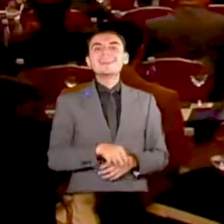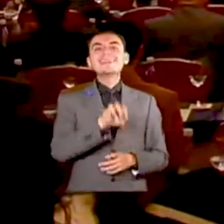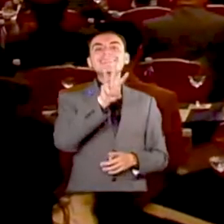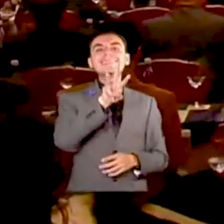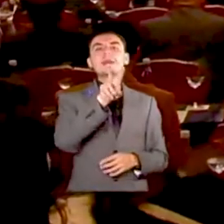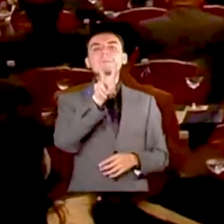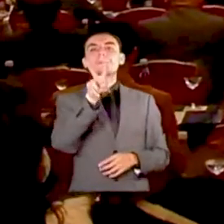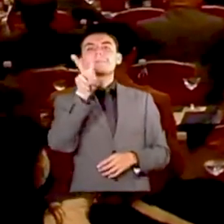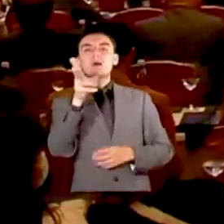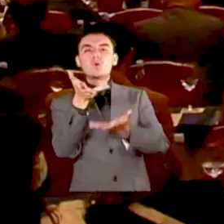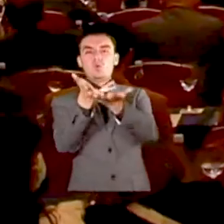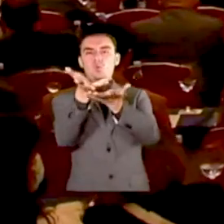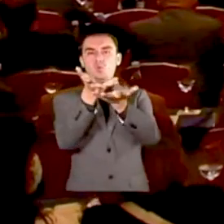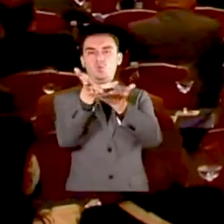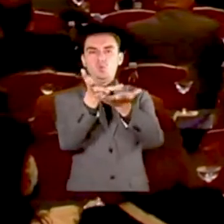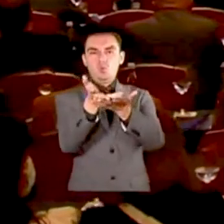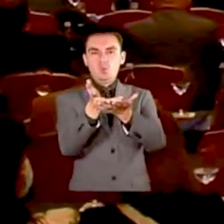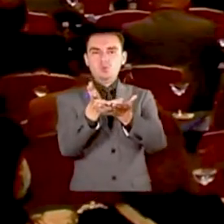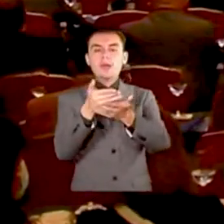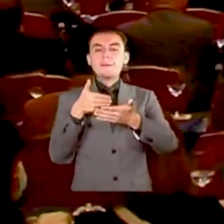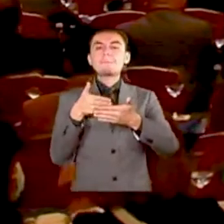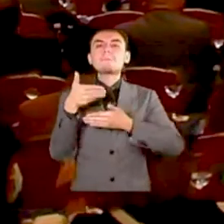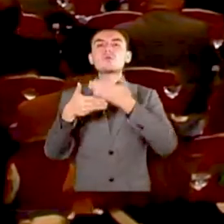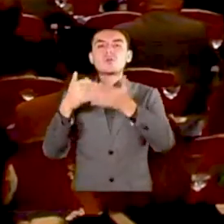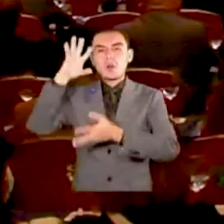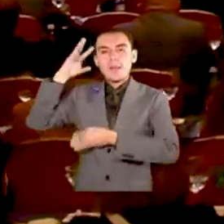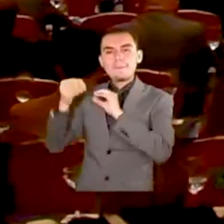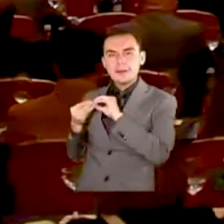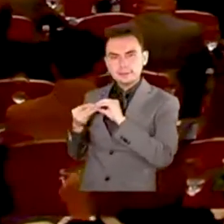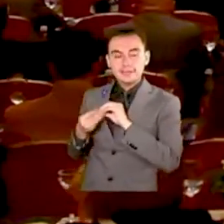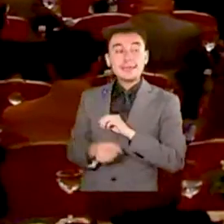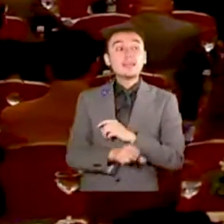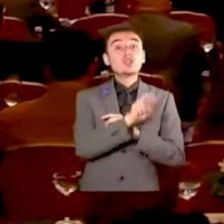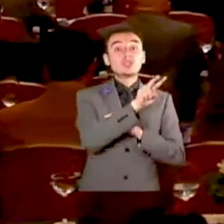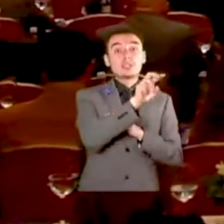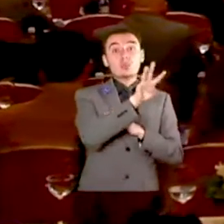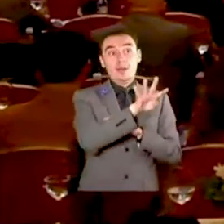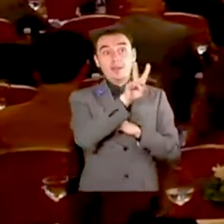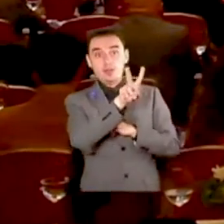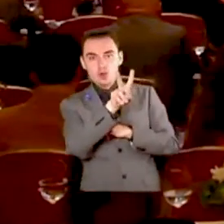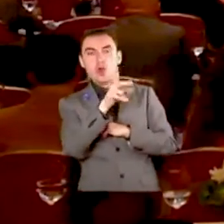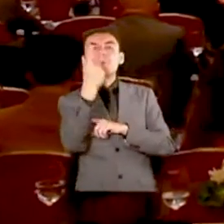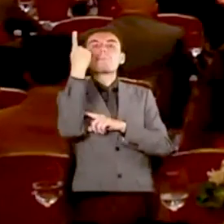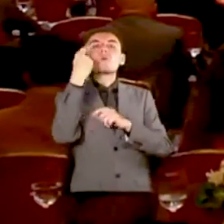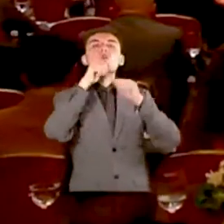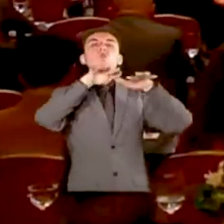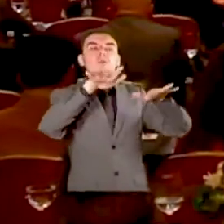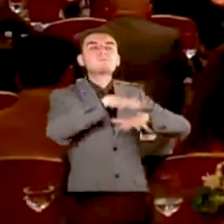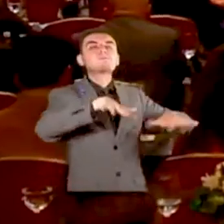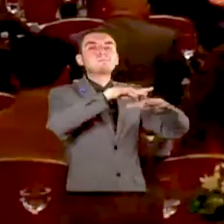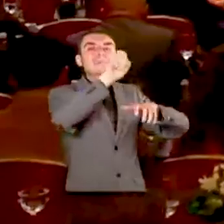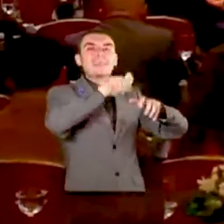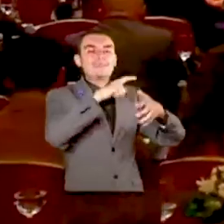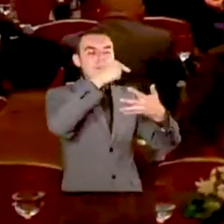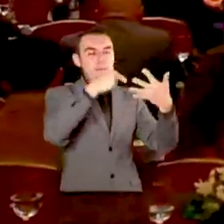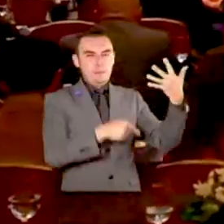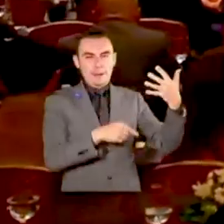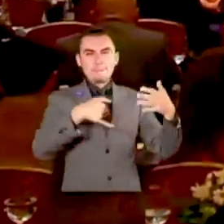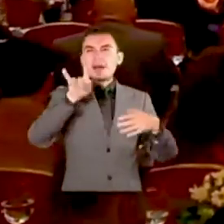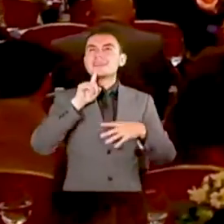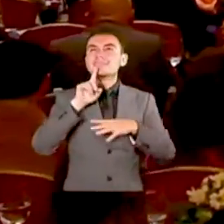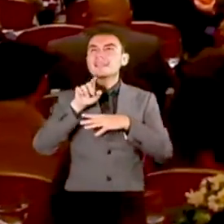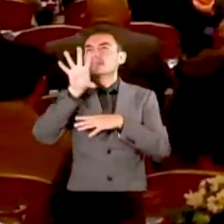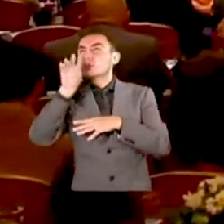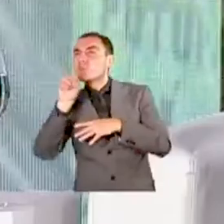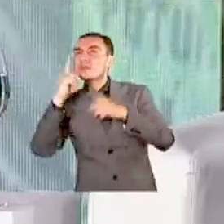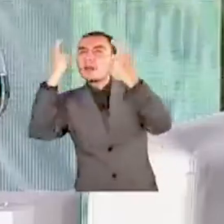322 recomendaciones, lo que tiene que ver con el proceso de paz, y 242, lo que tiene que ver con la política pública de víctimas, a más de 50